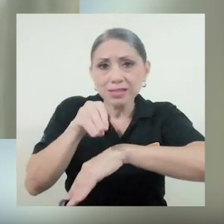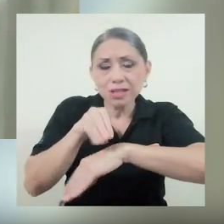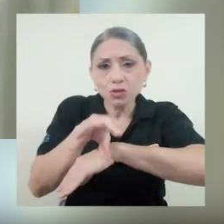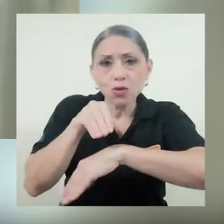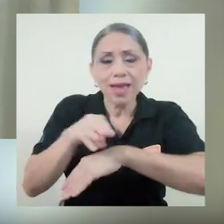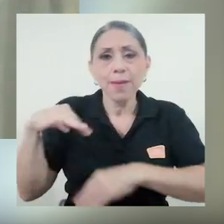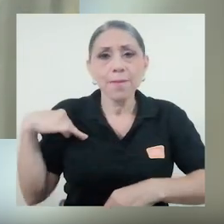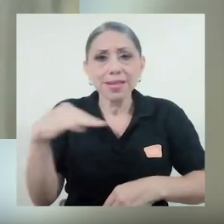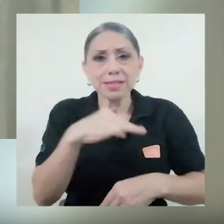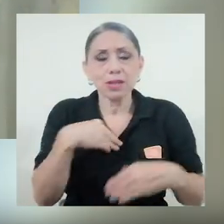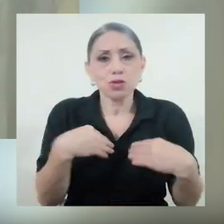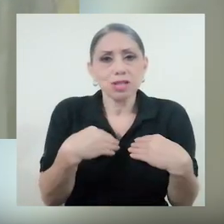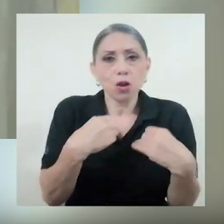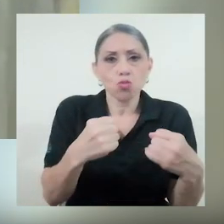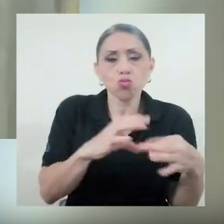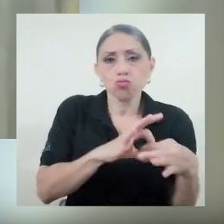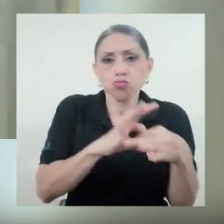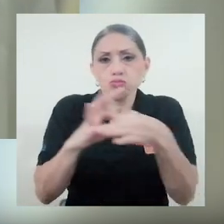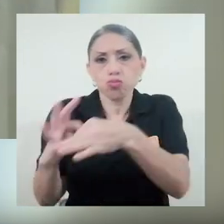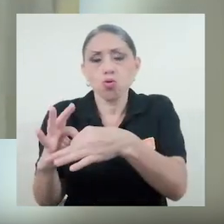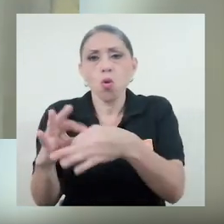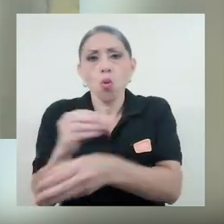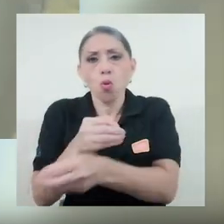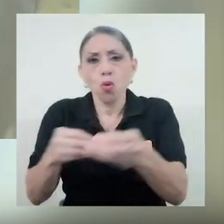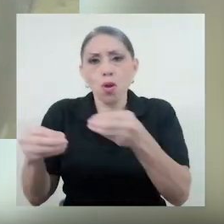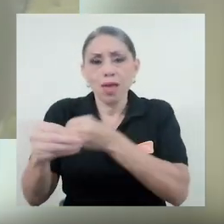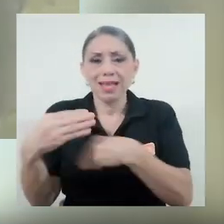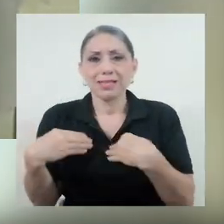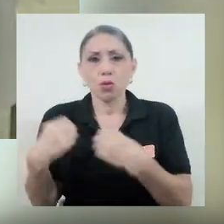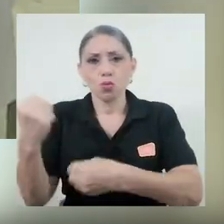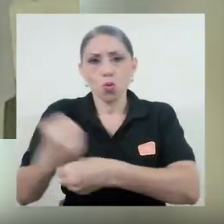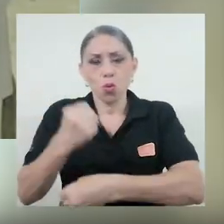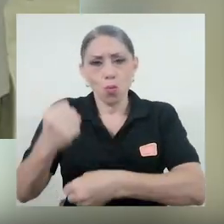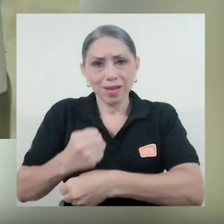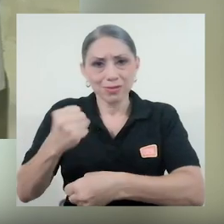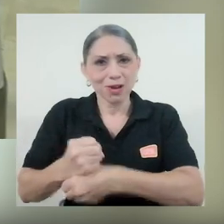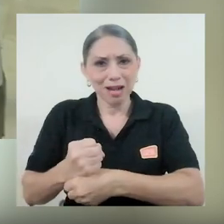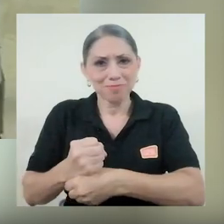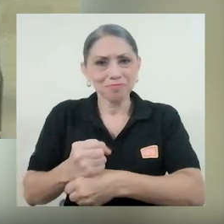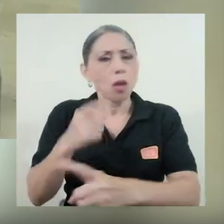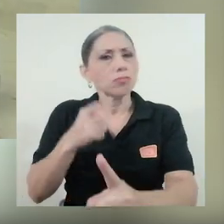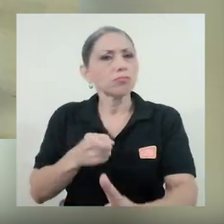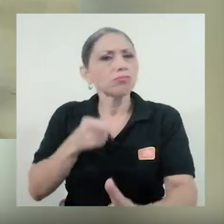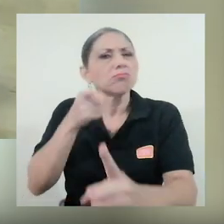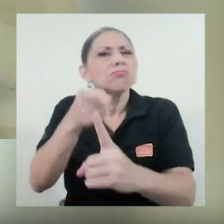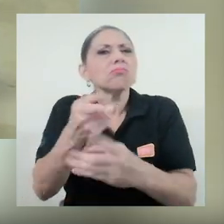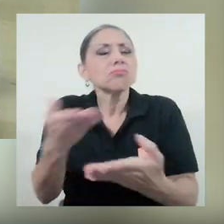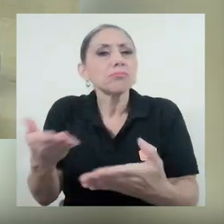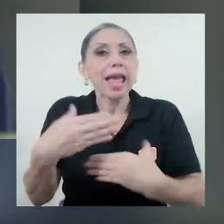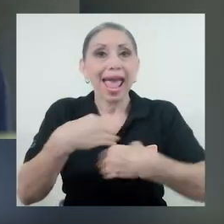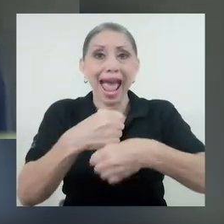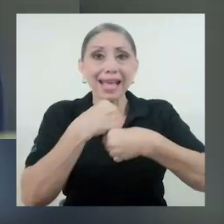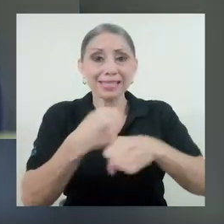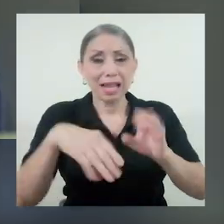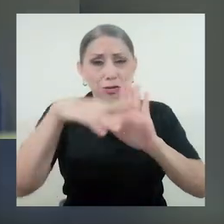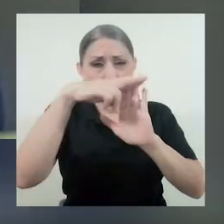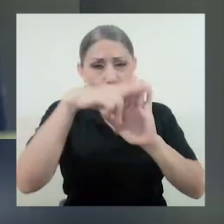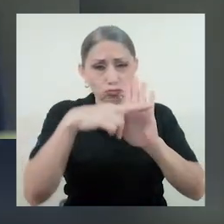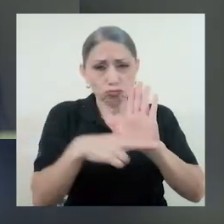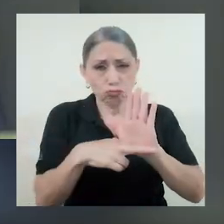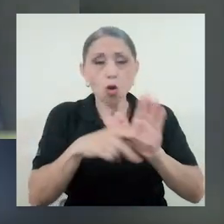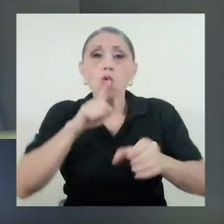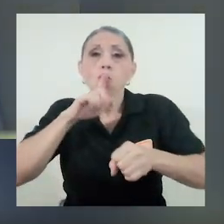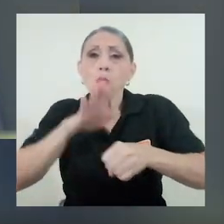la asesoría del Ministerio de Salud en coordinación con la Unidad de Salud Ocupacional con el fin de elaborar y cumplir con